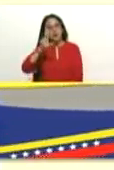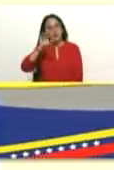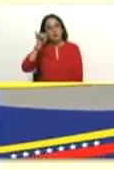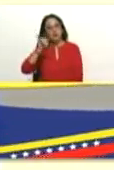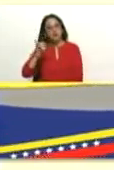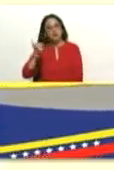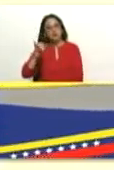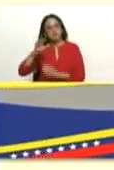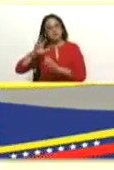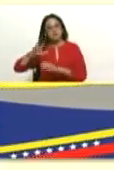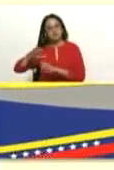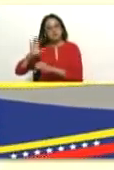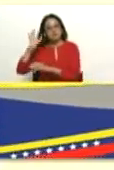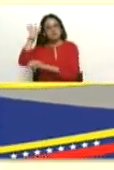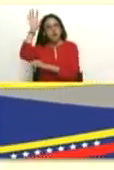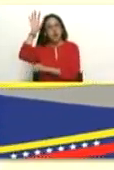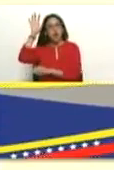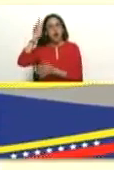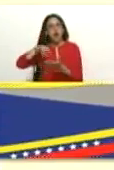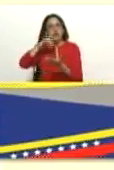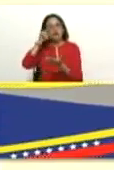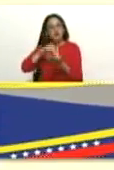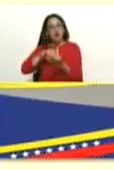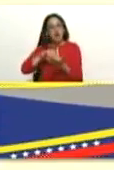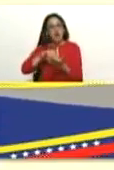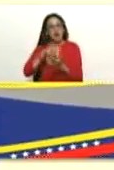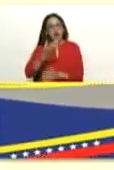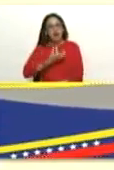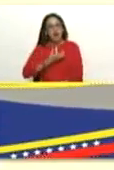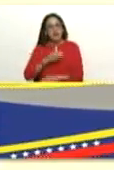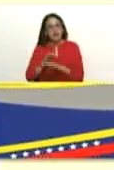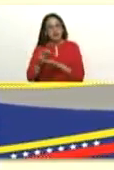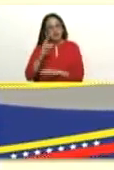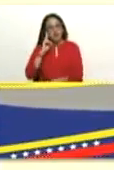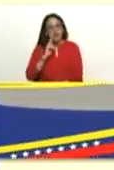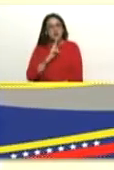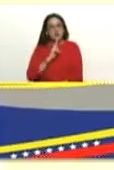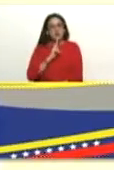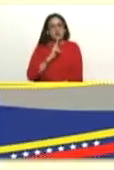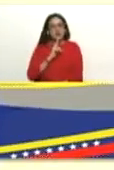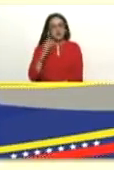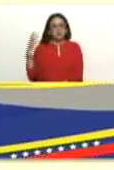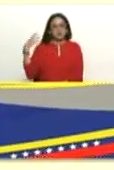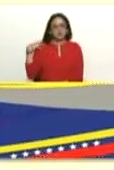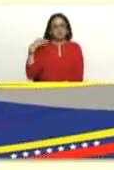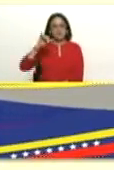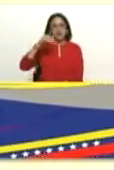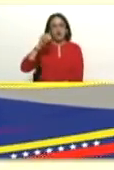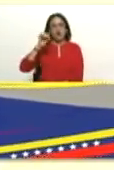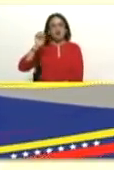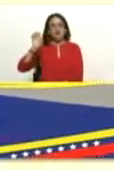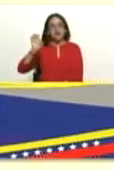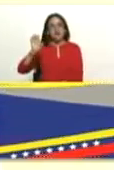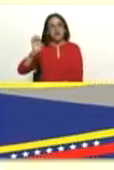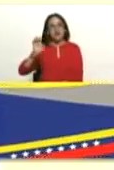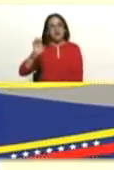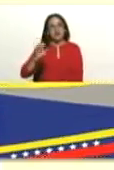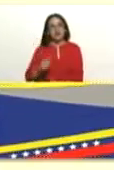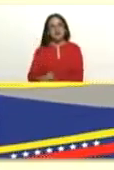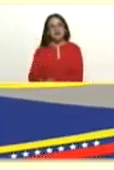del baloncesto nacional. Alcalde del municipio bolivariano, almirante José María García del